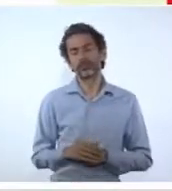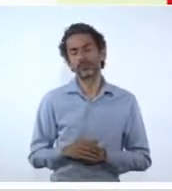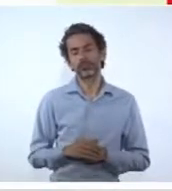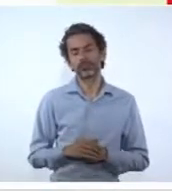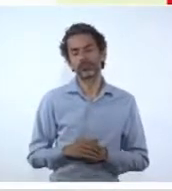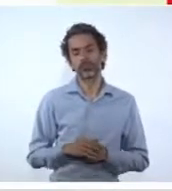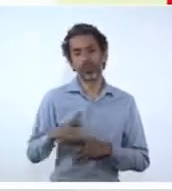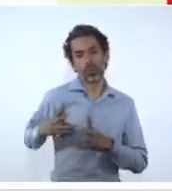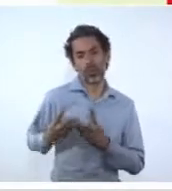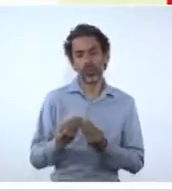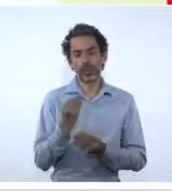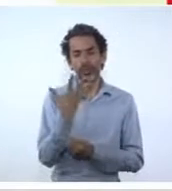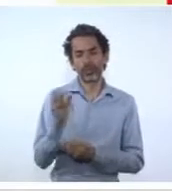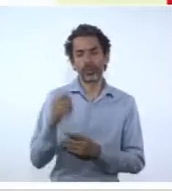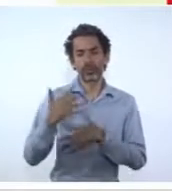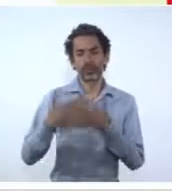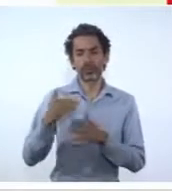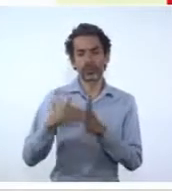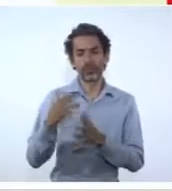acumulados